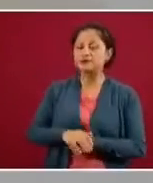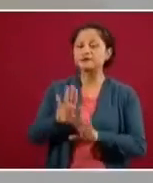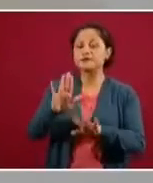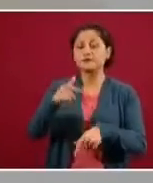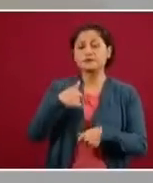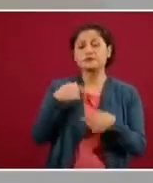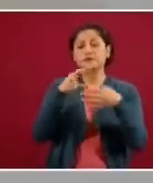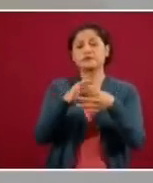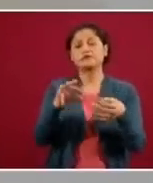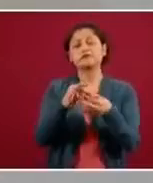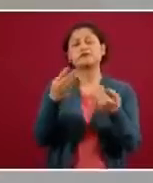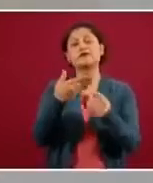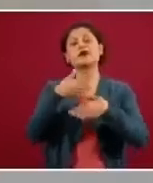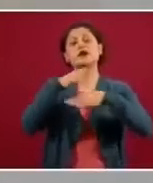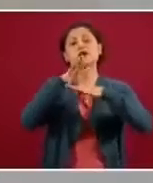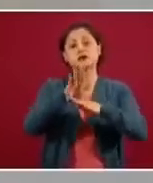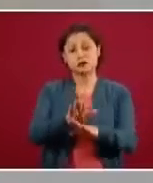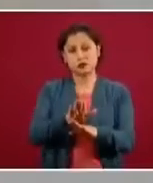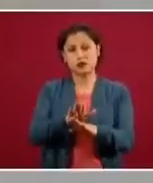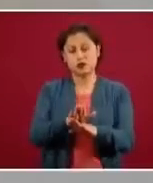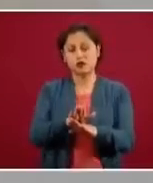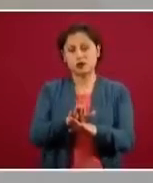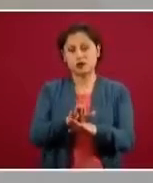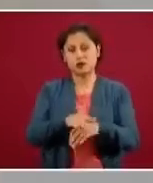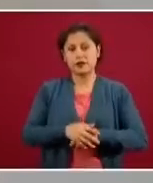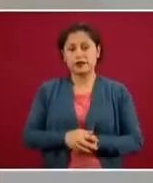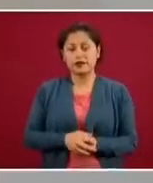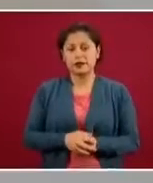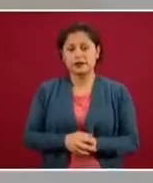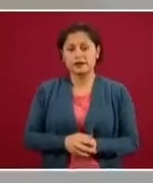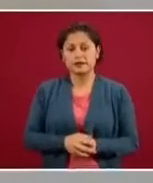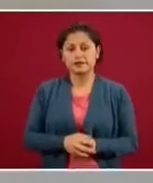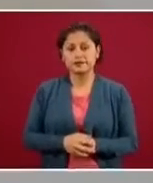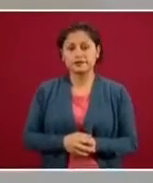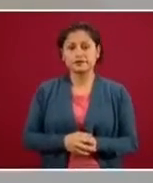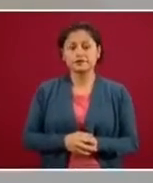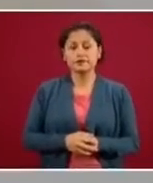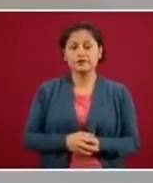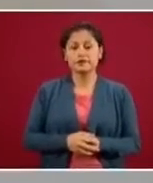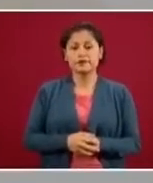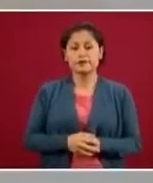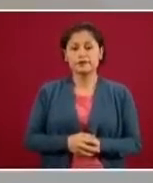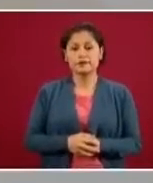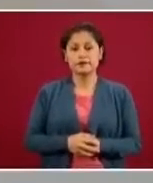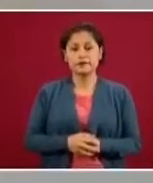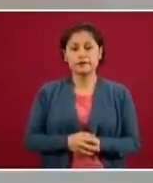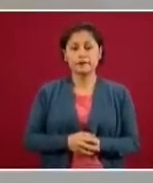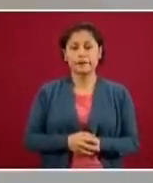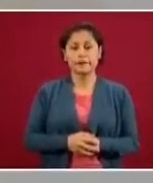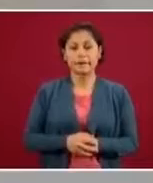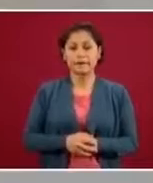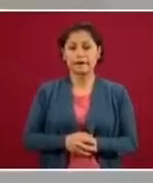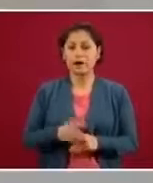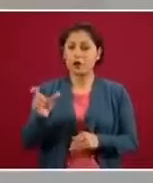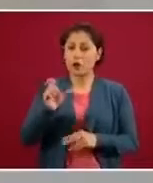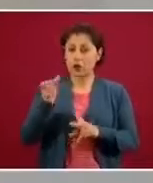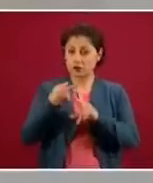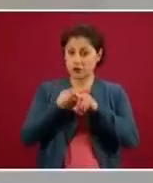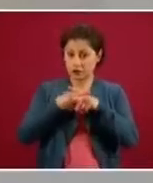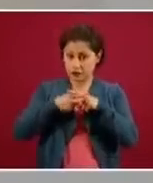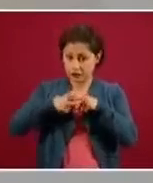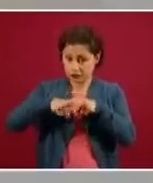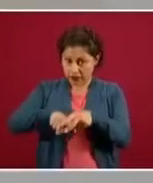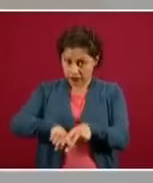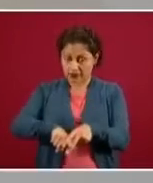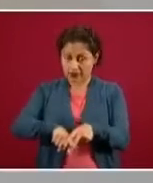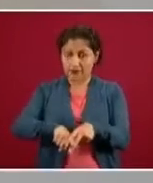tenemos evidencia, porque no ha transcurrido suficiente tiempo, desde que se establecieron las medidas masivas de